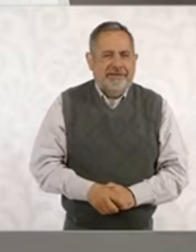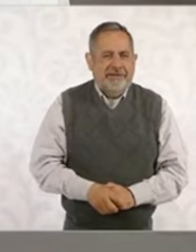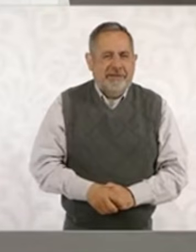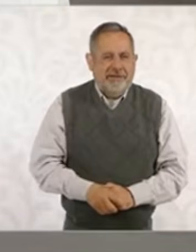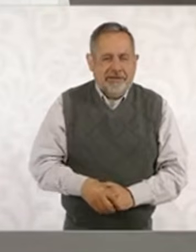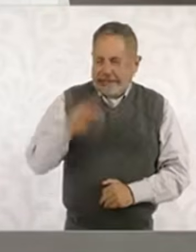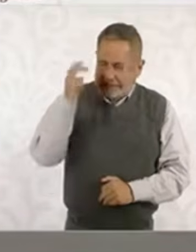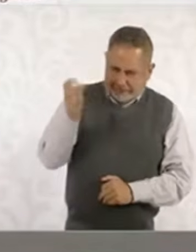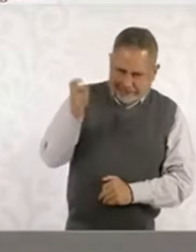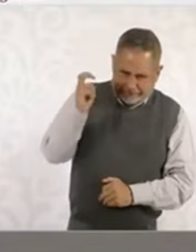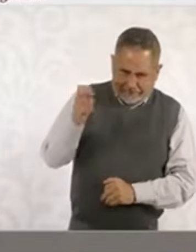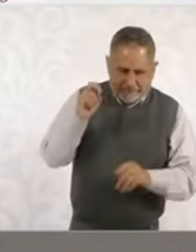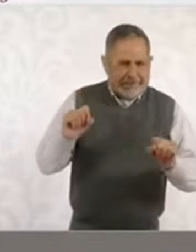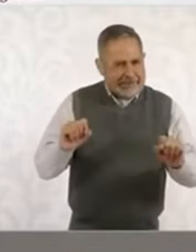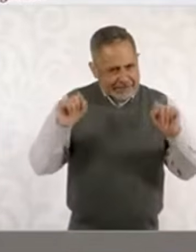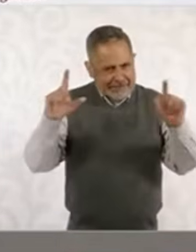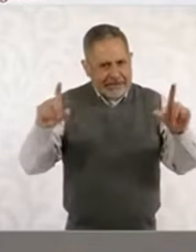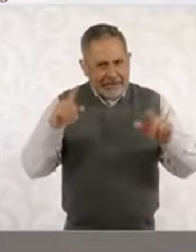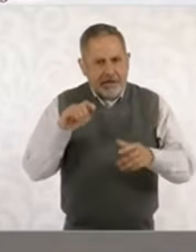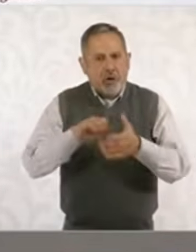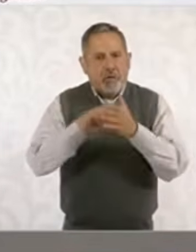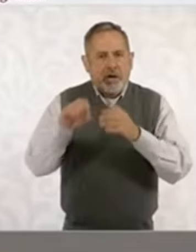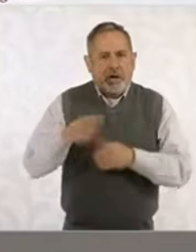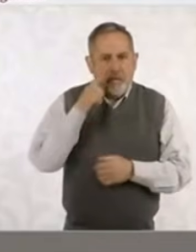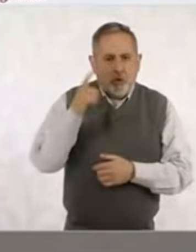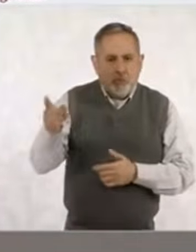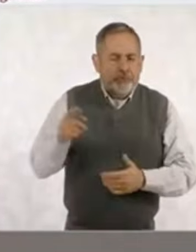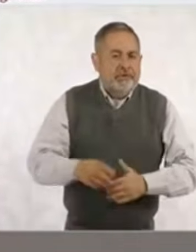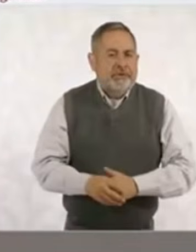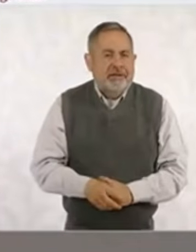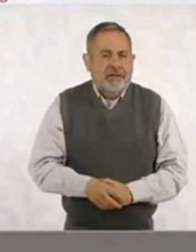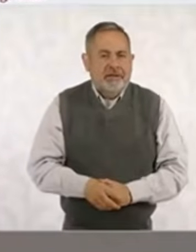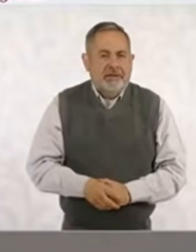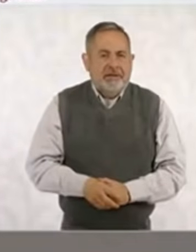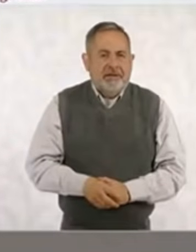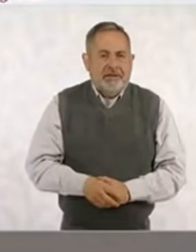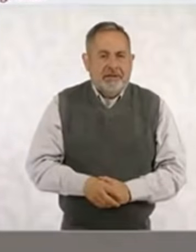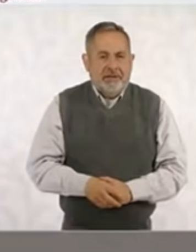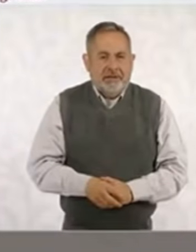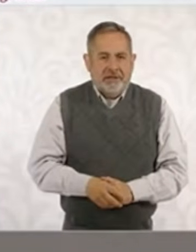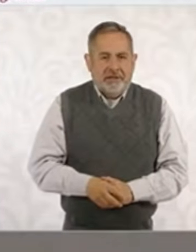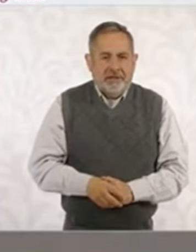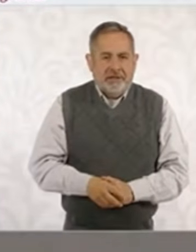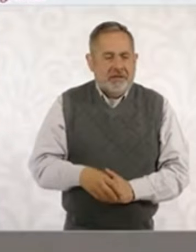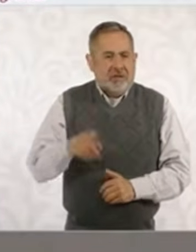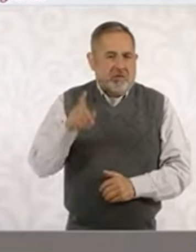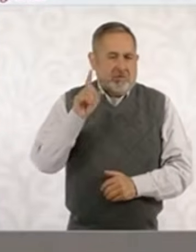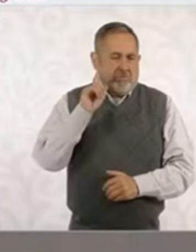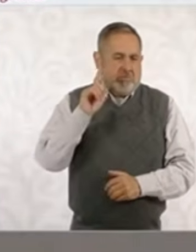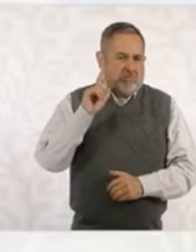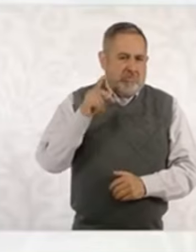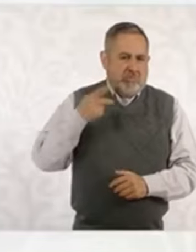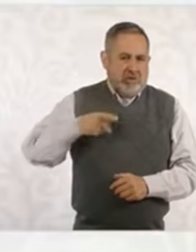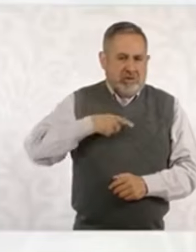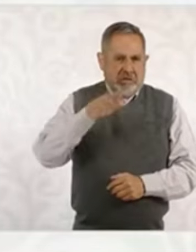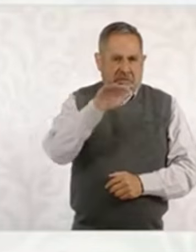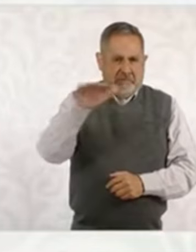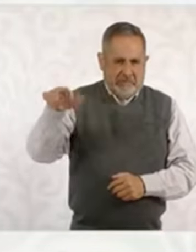Así aparece, por ejemplo, el Sarminia, con su crédito fulano,